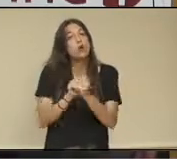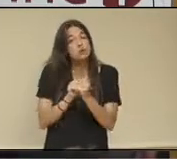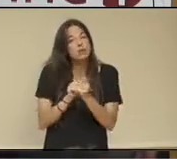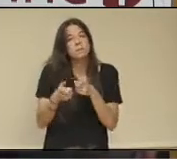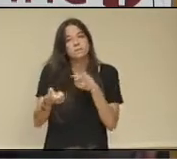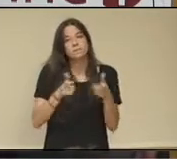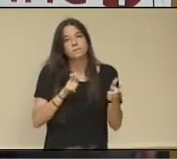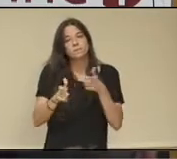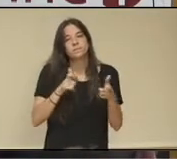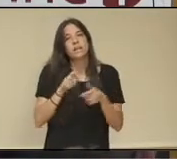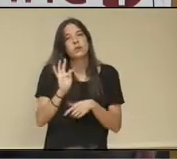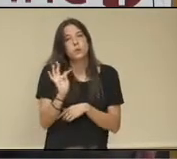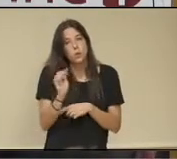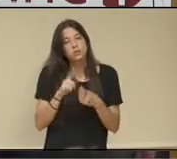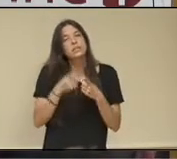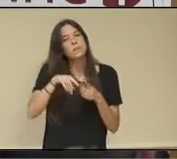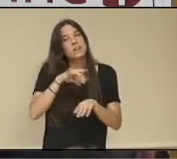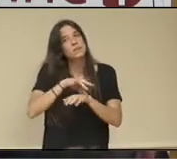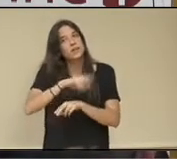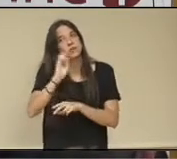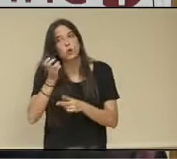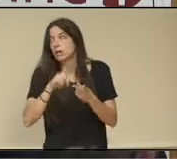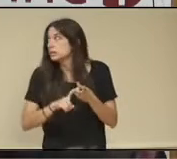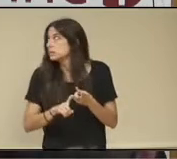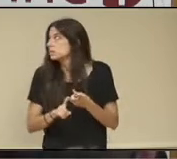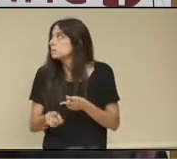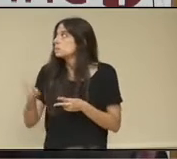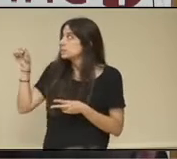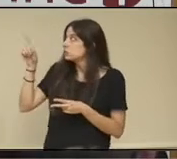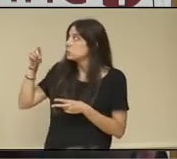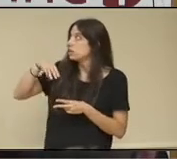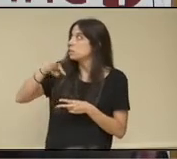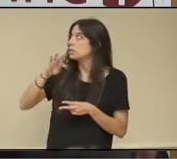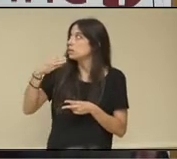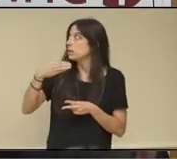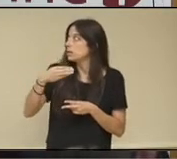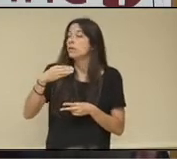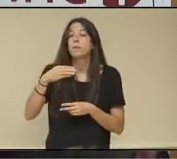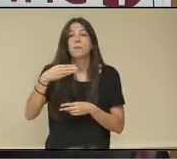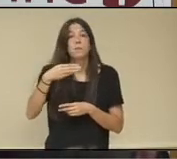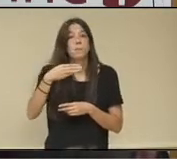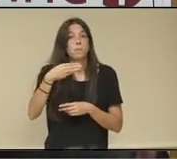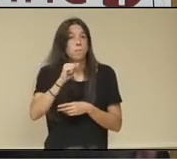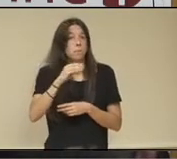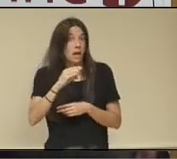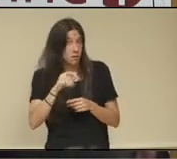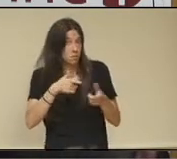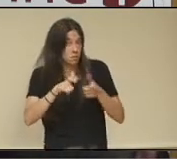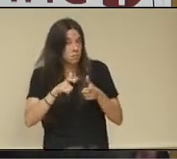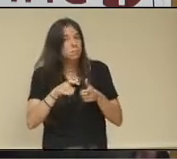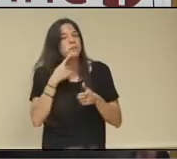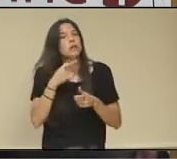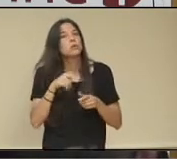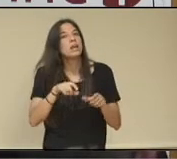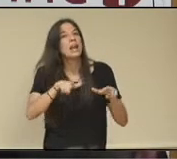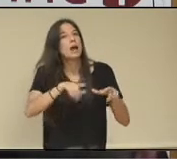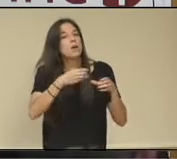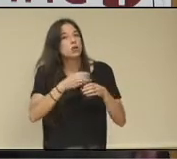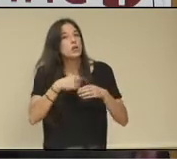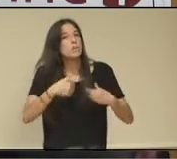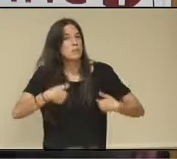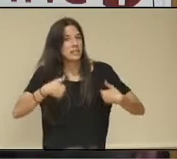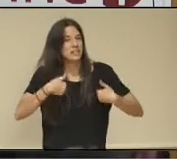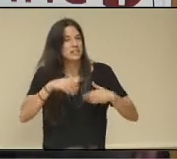y contra otras enfermedades. Y esto es MTBVAC en un laboratorio de primates de Holanda, que se probó, no se ha